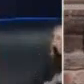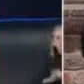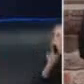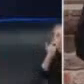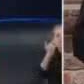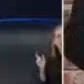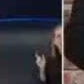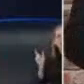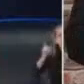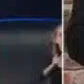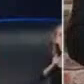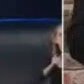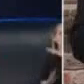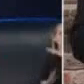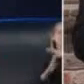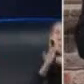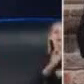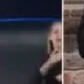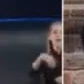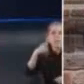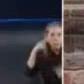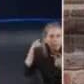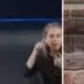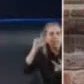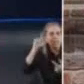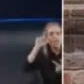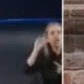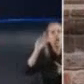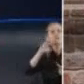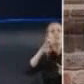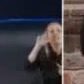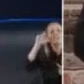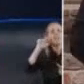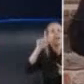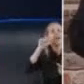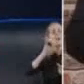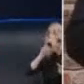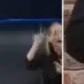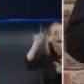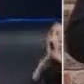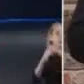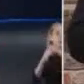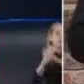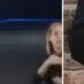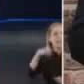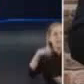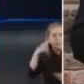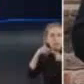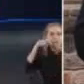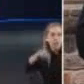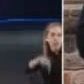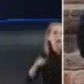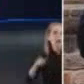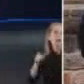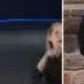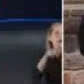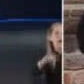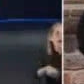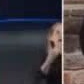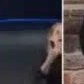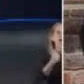contado con liquidación y el mes que son los que más se regulan y se están mirando bueno están los tres están arriba de 300 pesos no hubo